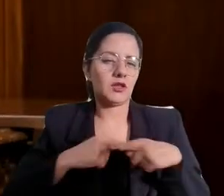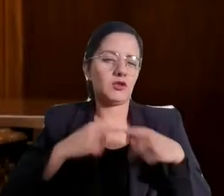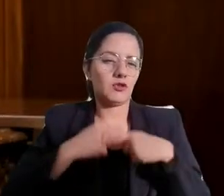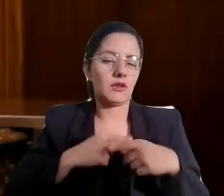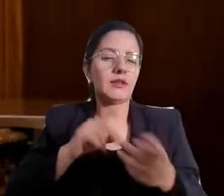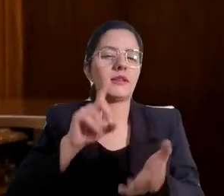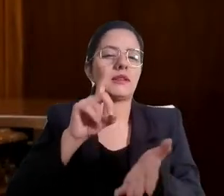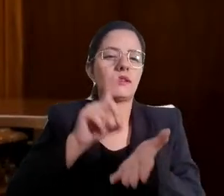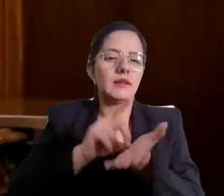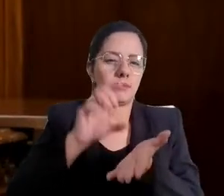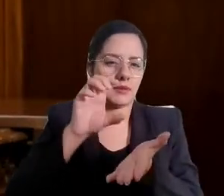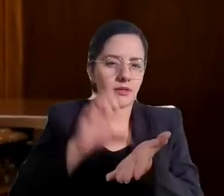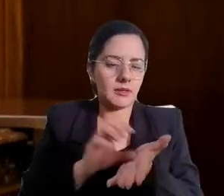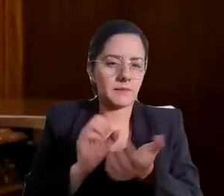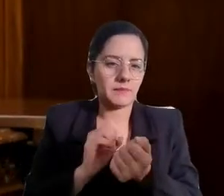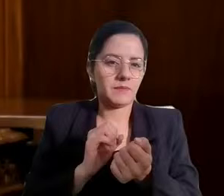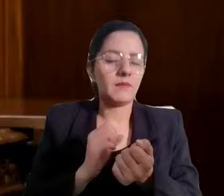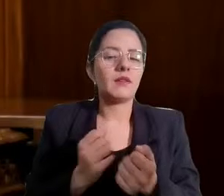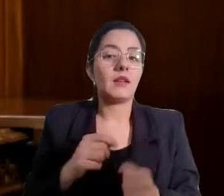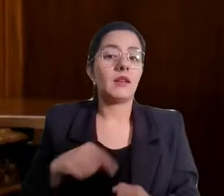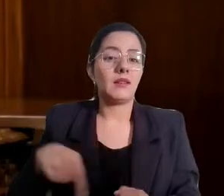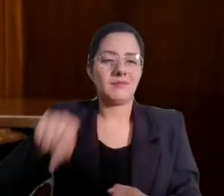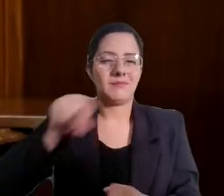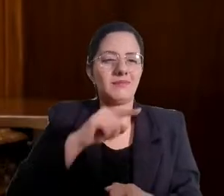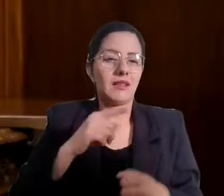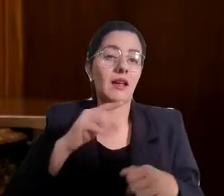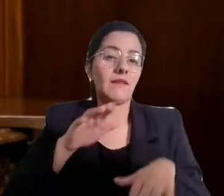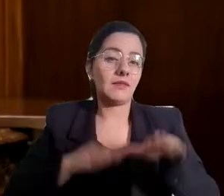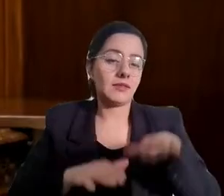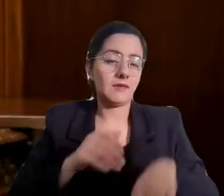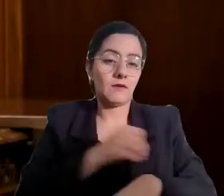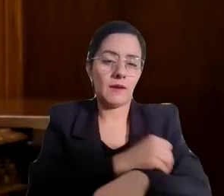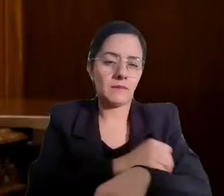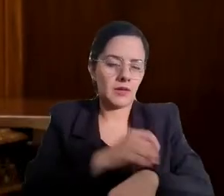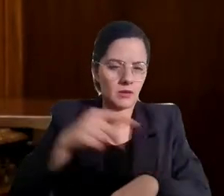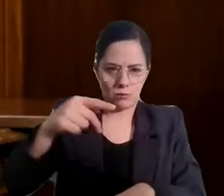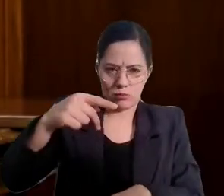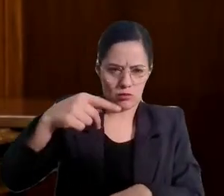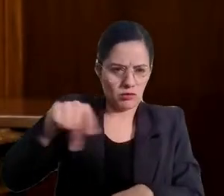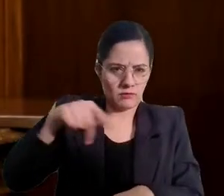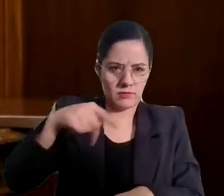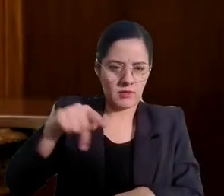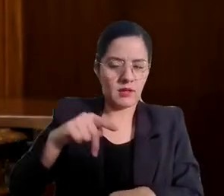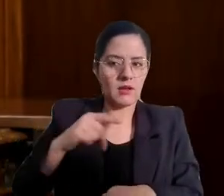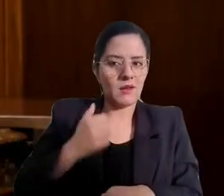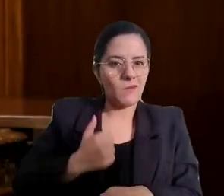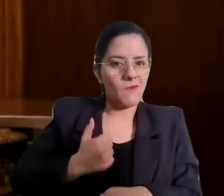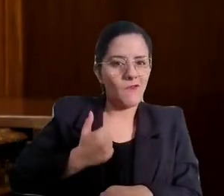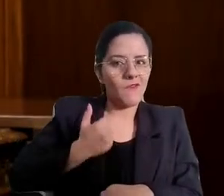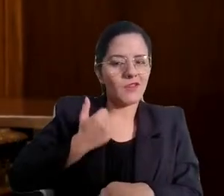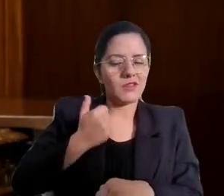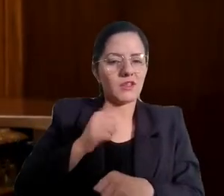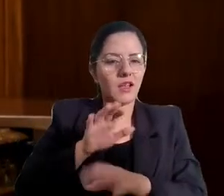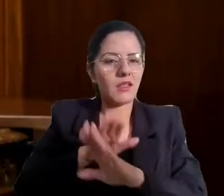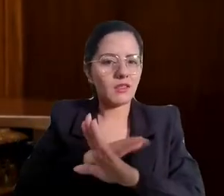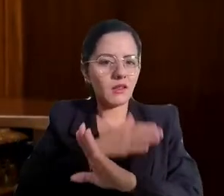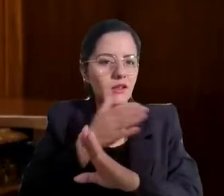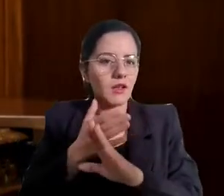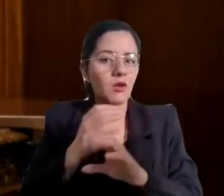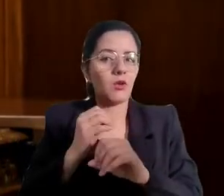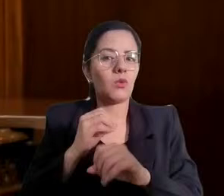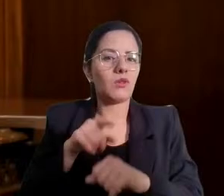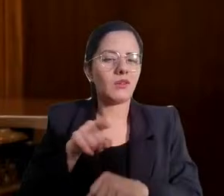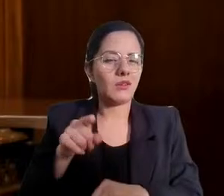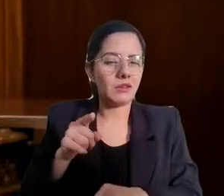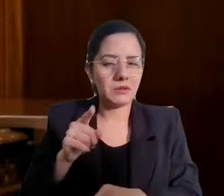discapacidad, quienes en algunos contextos con sus propios familiares, quienes abusan y se aprovechan de